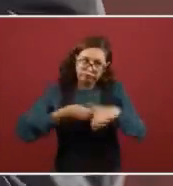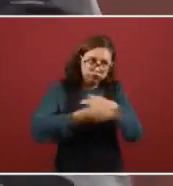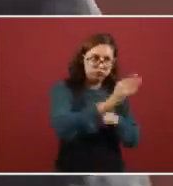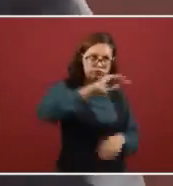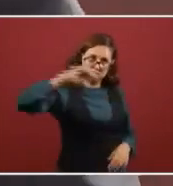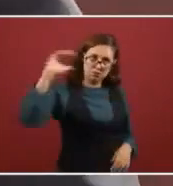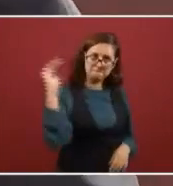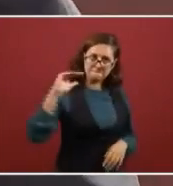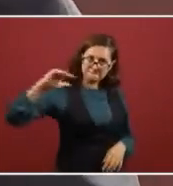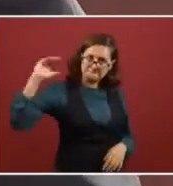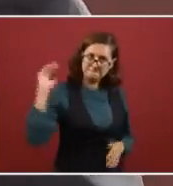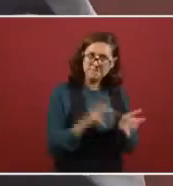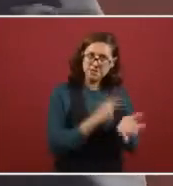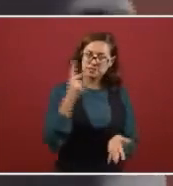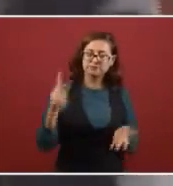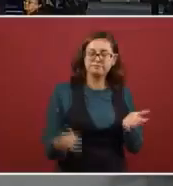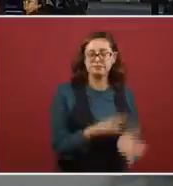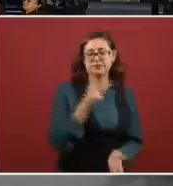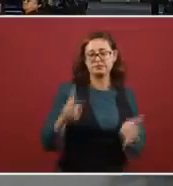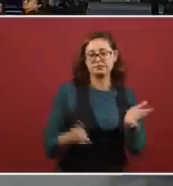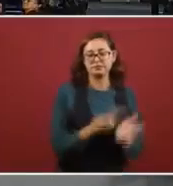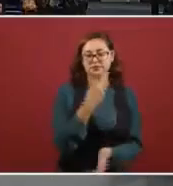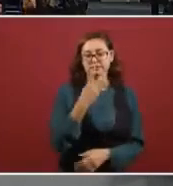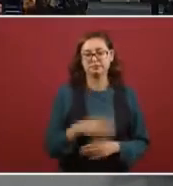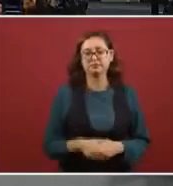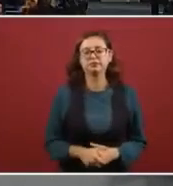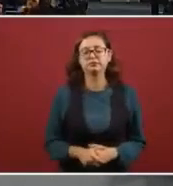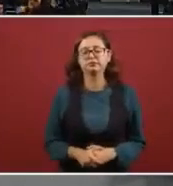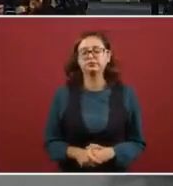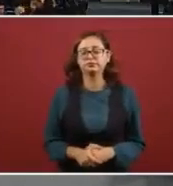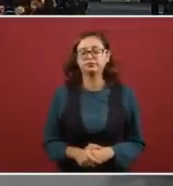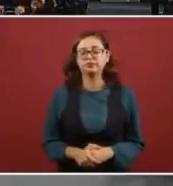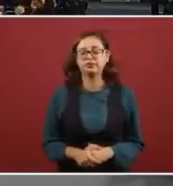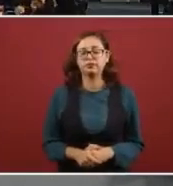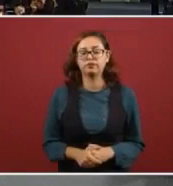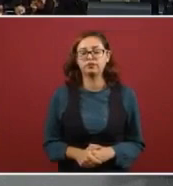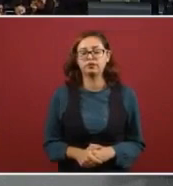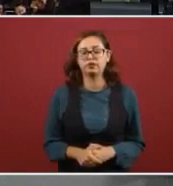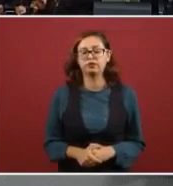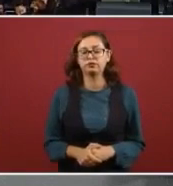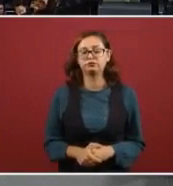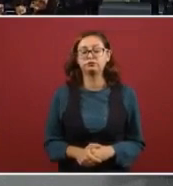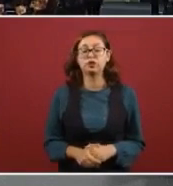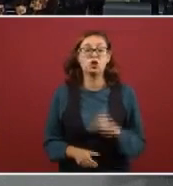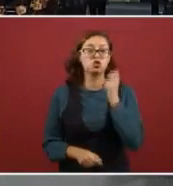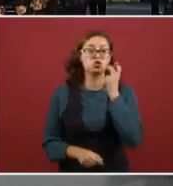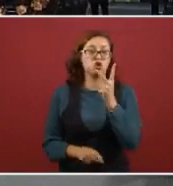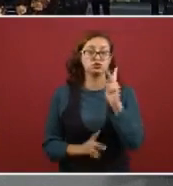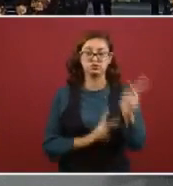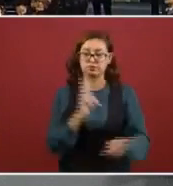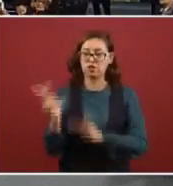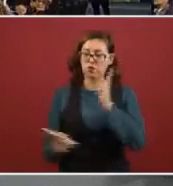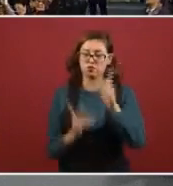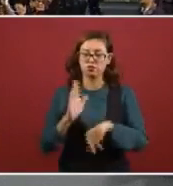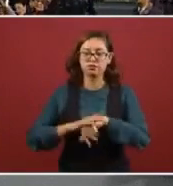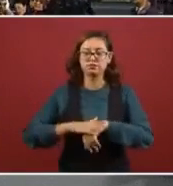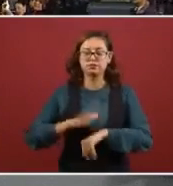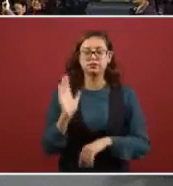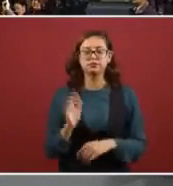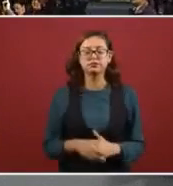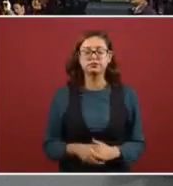el tiempo it will be insistencia de México. all the time the insistence of Mexico. Bueno, dos más, ¿no? 2 more, and